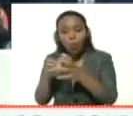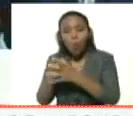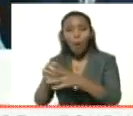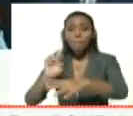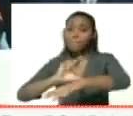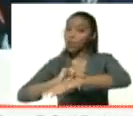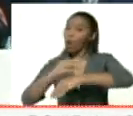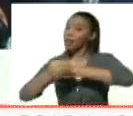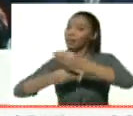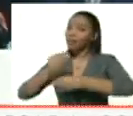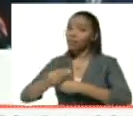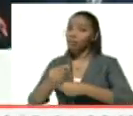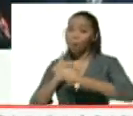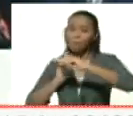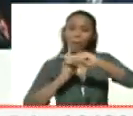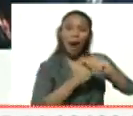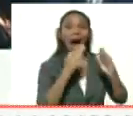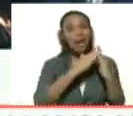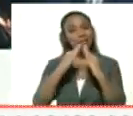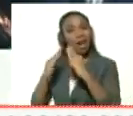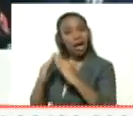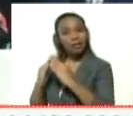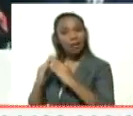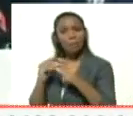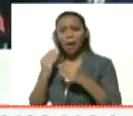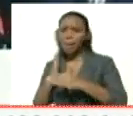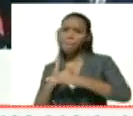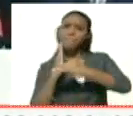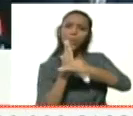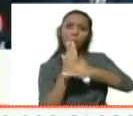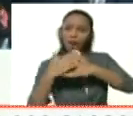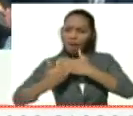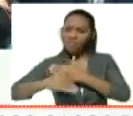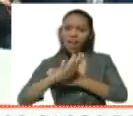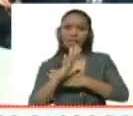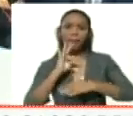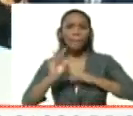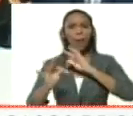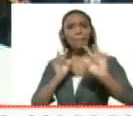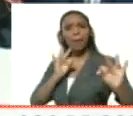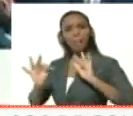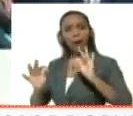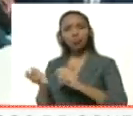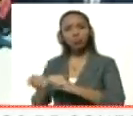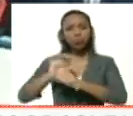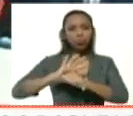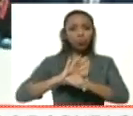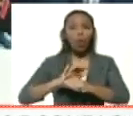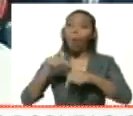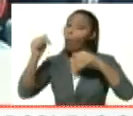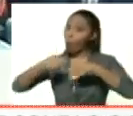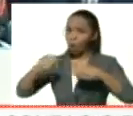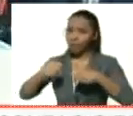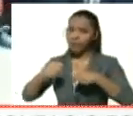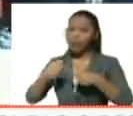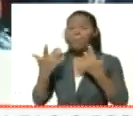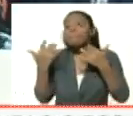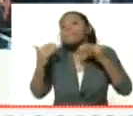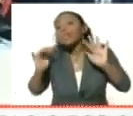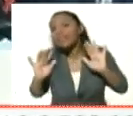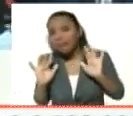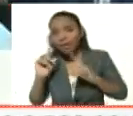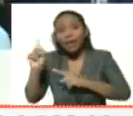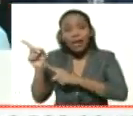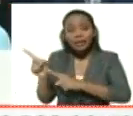médicas haciendo despistaje casa por casa para frenar el avance de la pandemia. Hoy, a pesar del ataque despiadado de